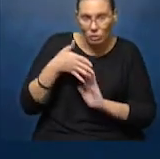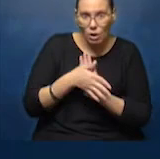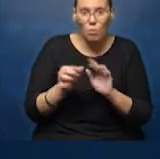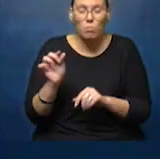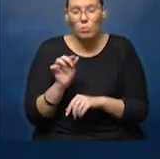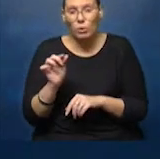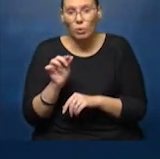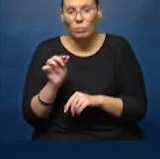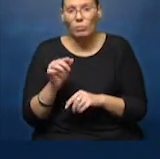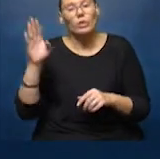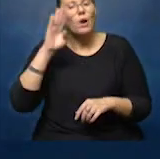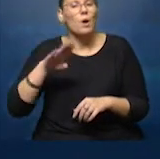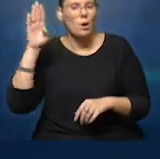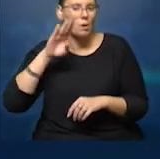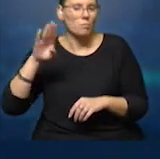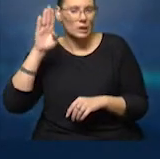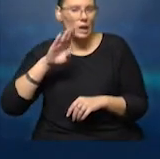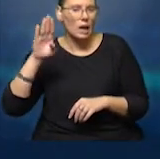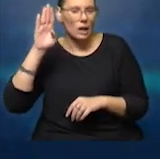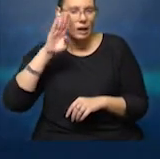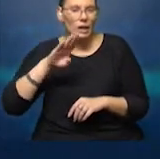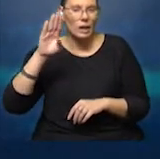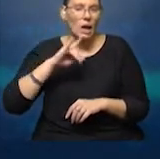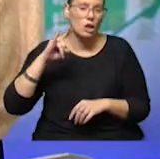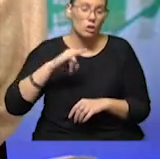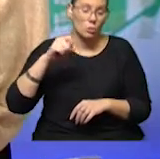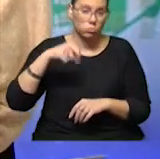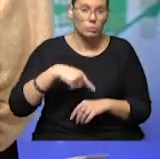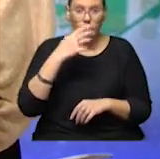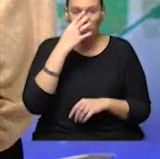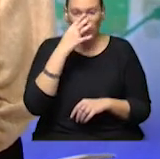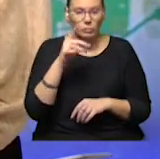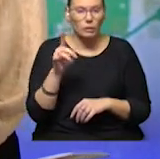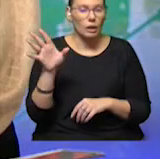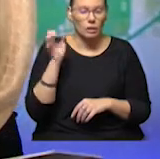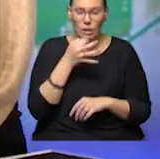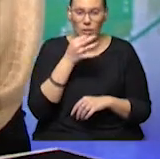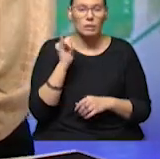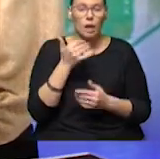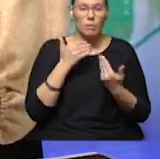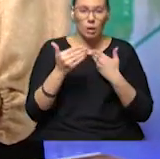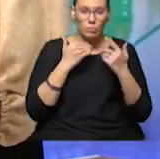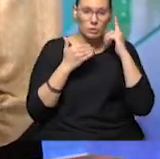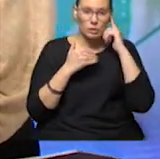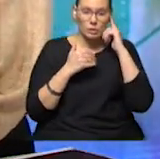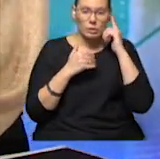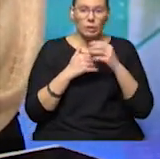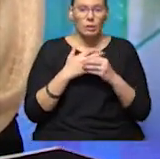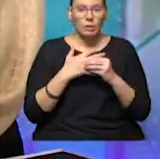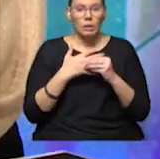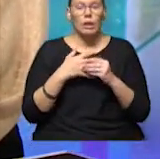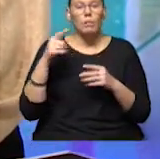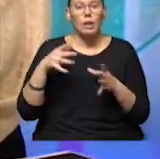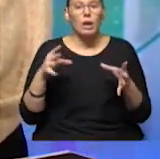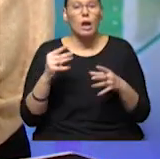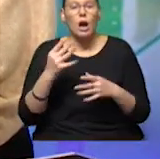eso, un homenaje al rock nacional, digamos. Mirá, una cosa que sí hablábamos, que más allá de que vengas del